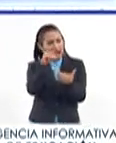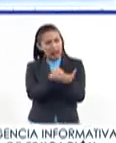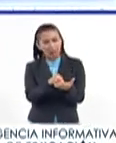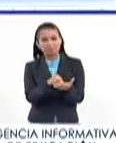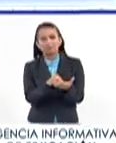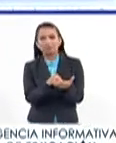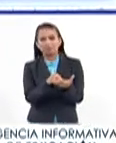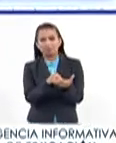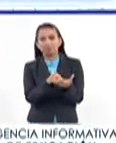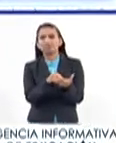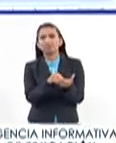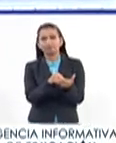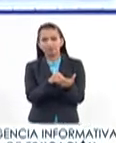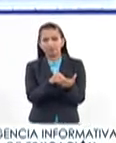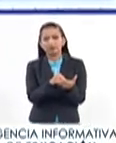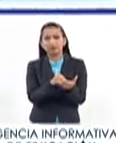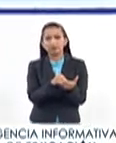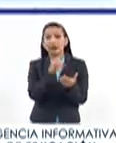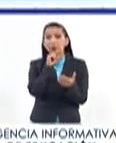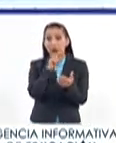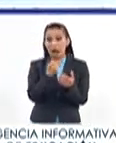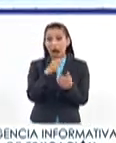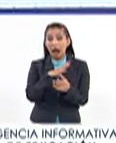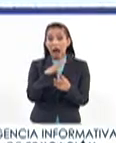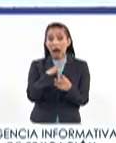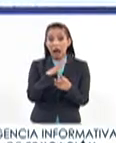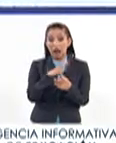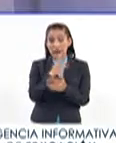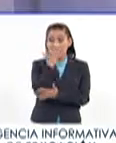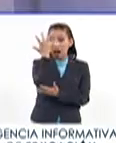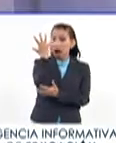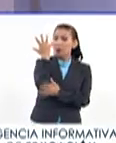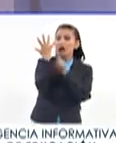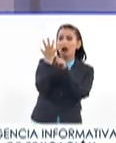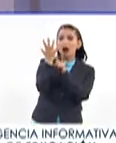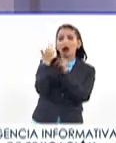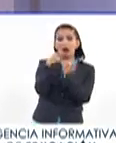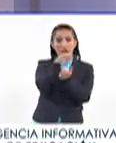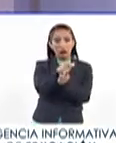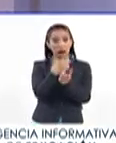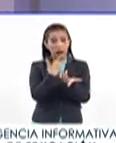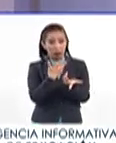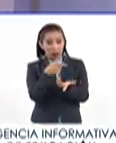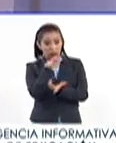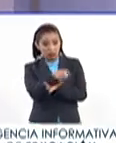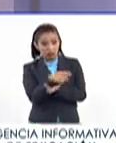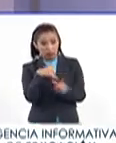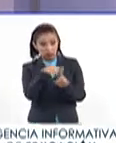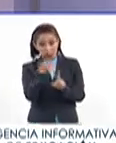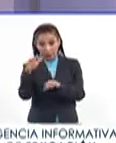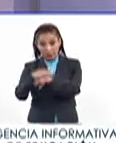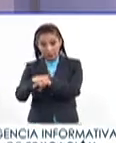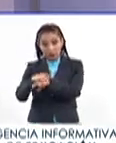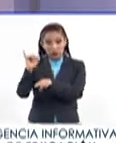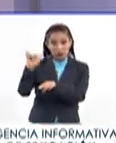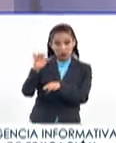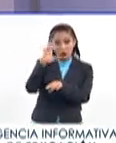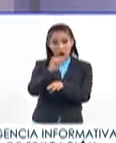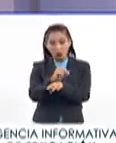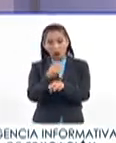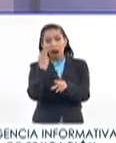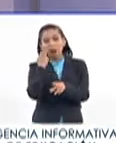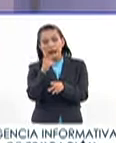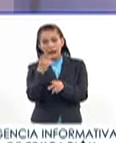la implantación del protocolo. Incluso hay árboles, o sea, a ver, y el que te bulea ver a tu amigo, sí, no, ok, entonces